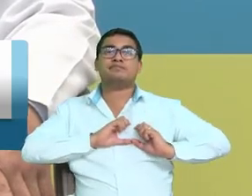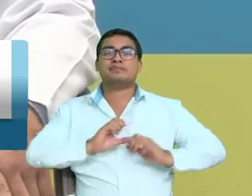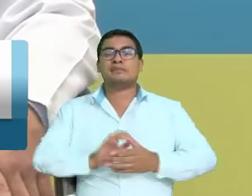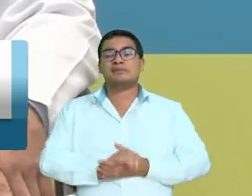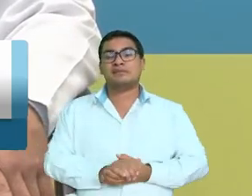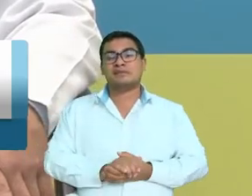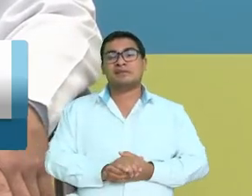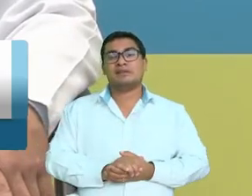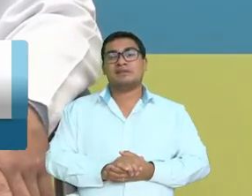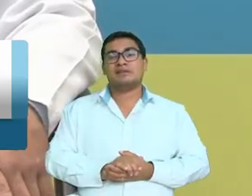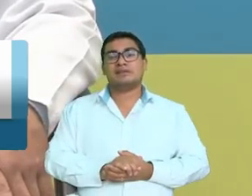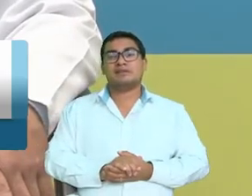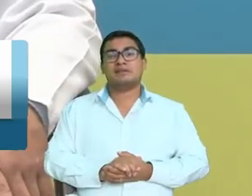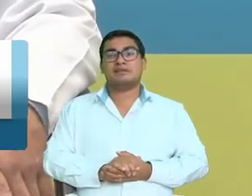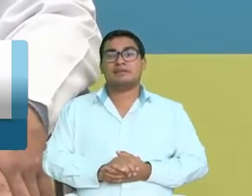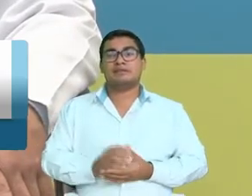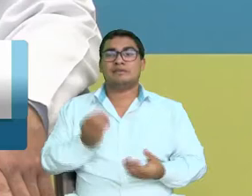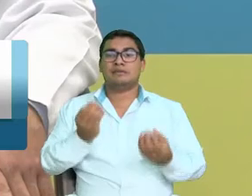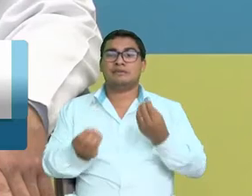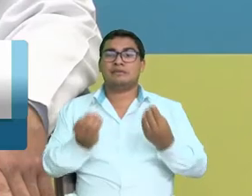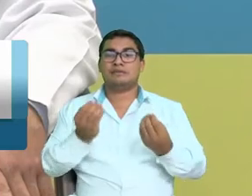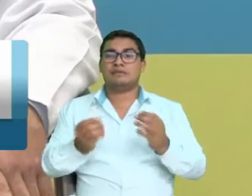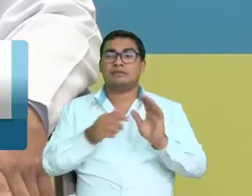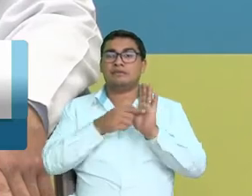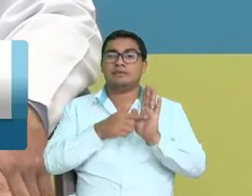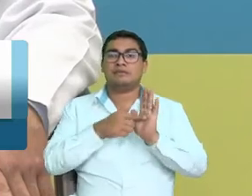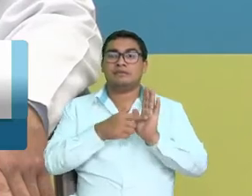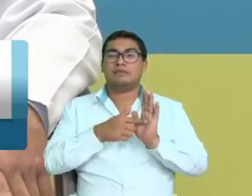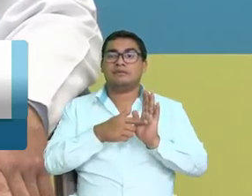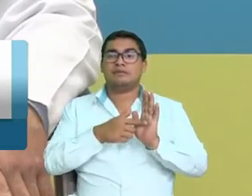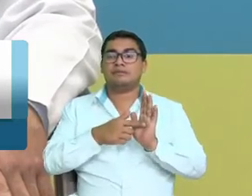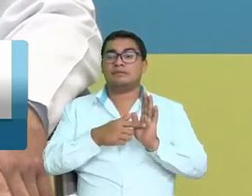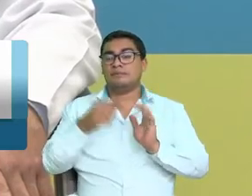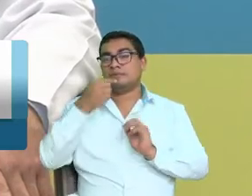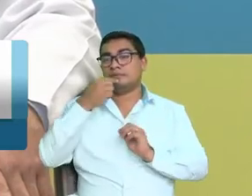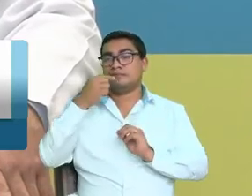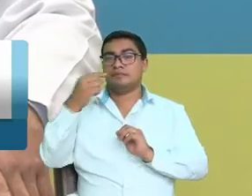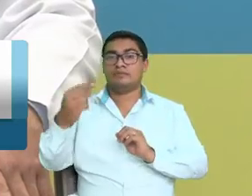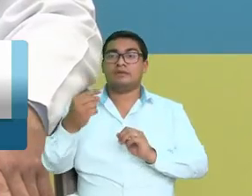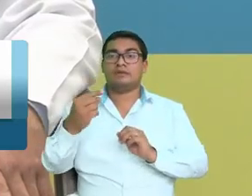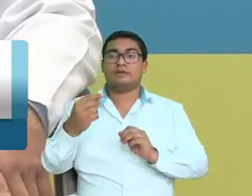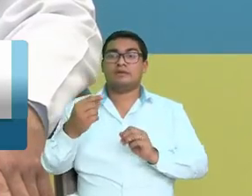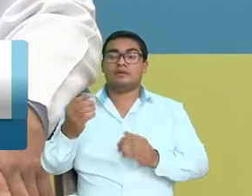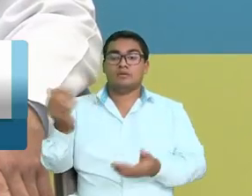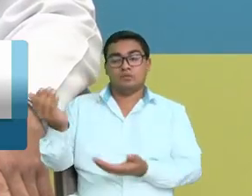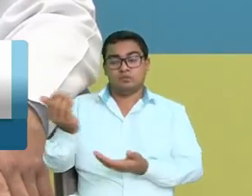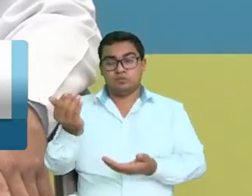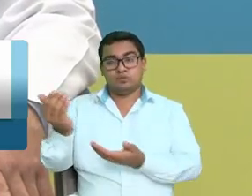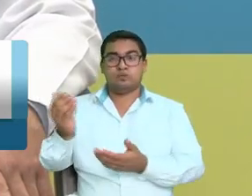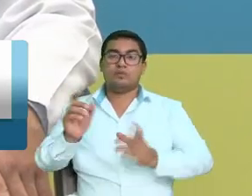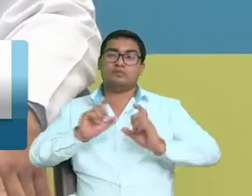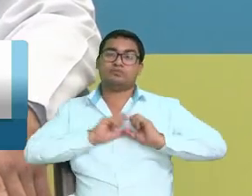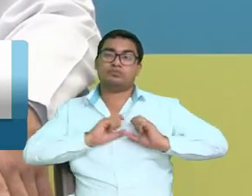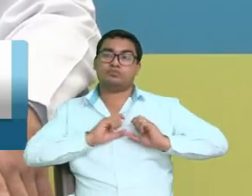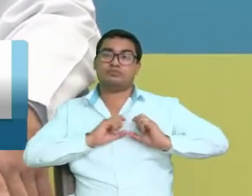Eso va a depender el momento en que te la diagnostiquen. Si un niño nace con una cardiopatía congénita